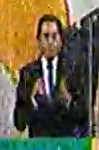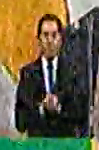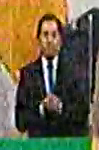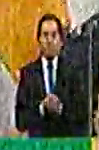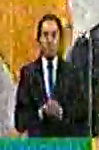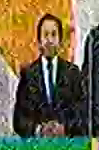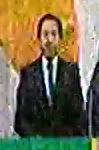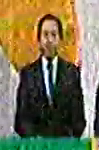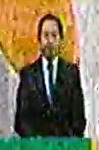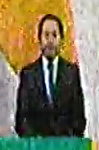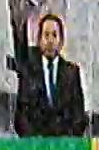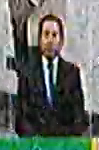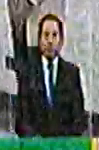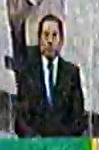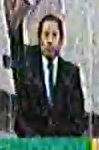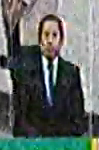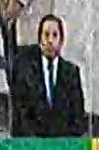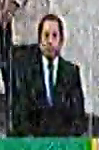Adrianita.